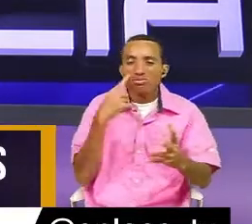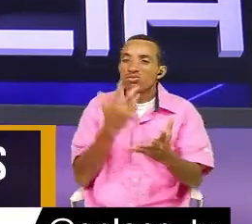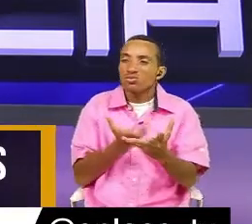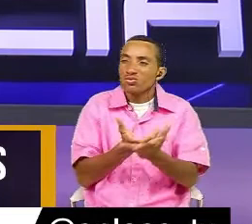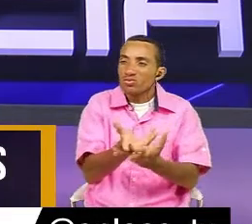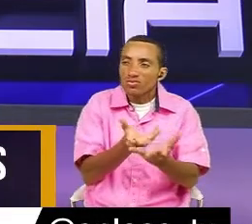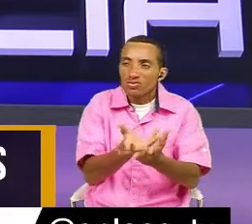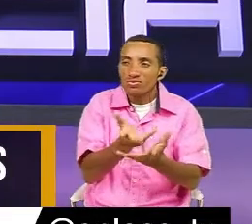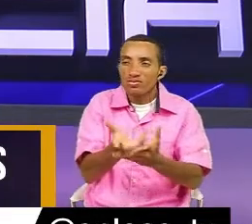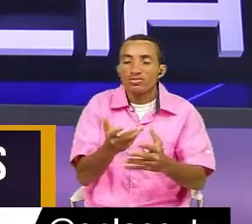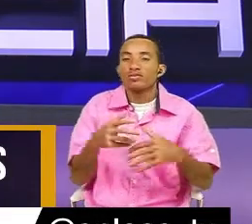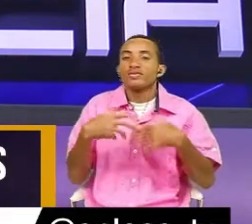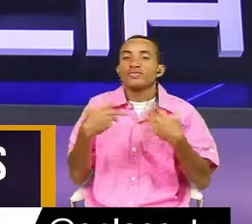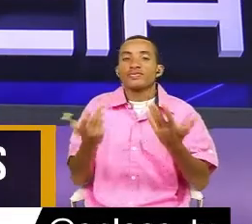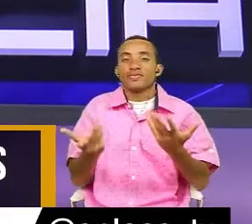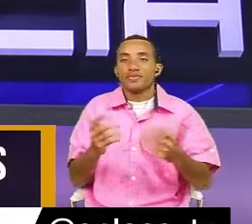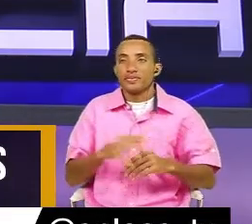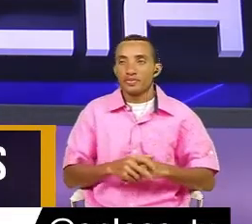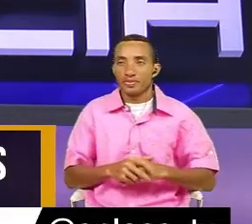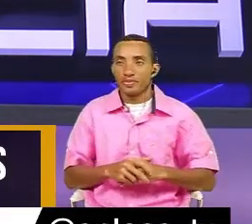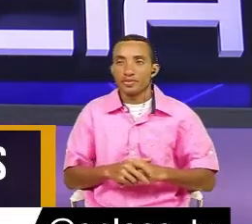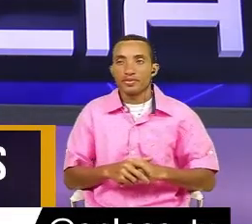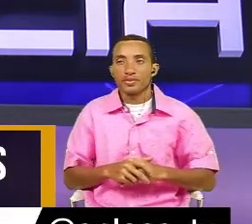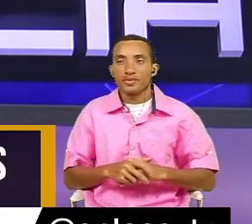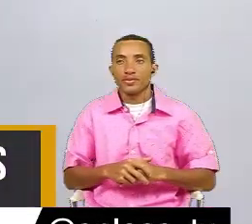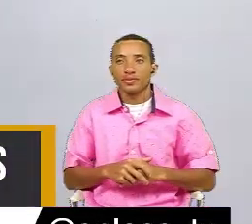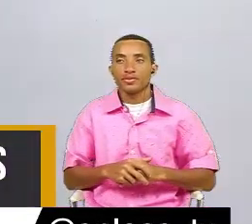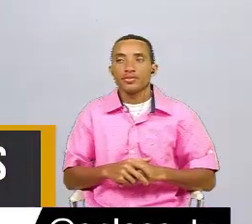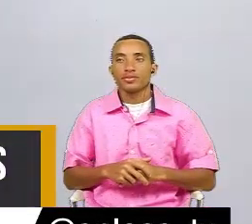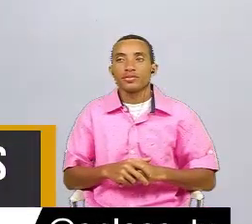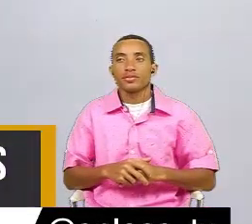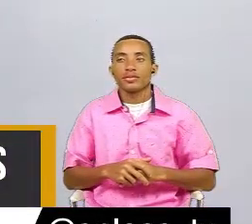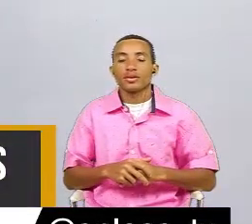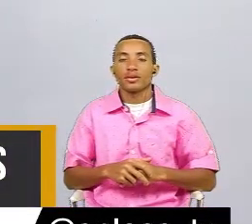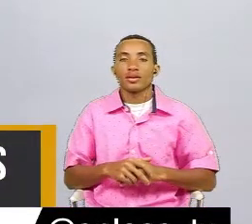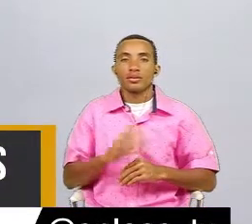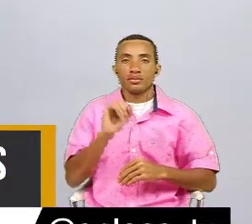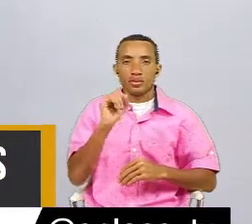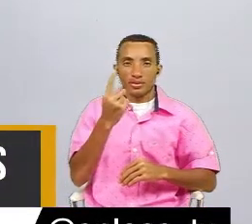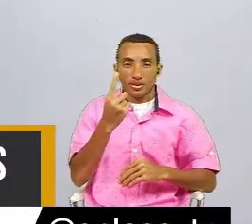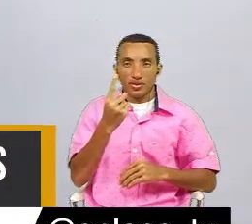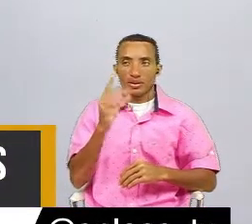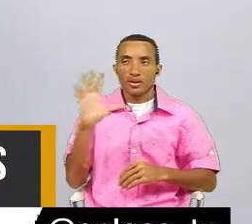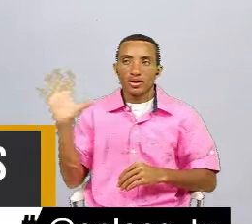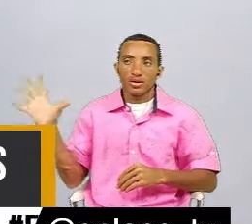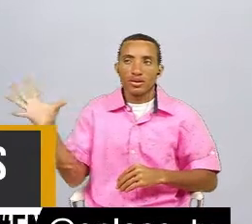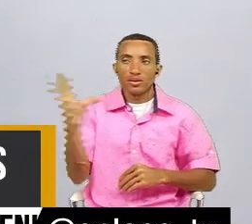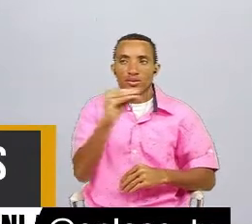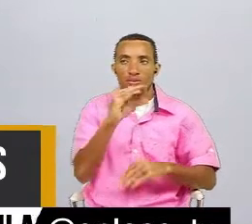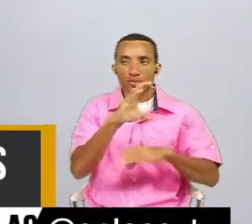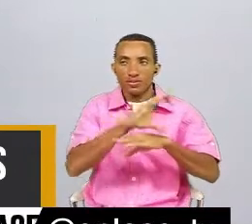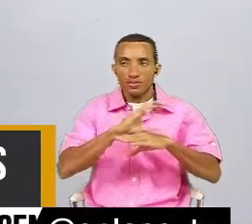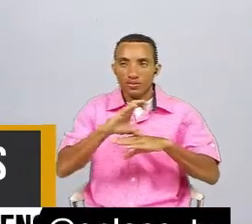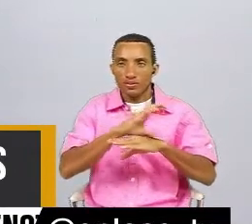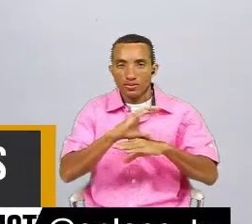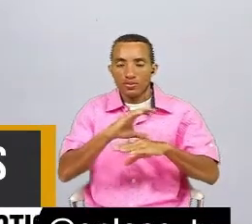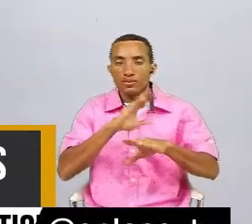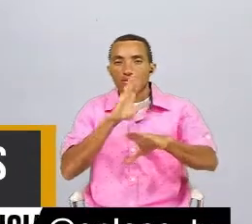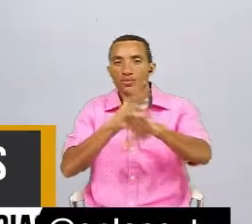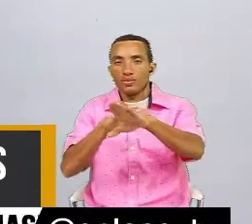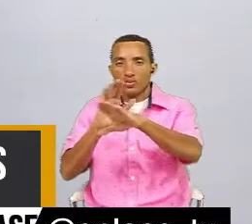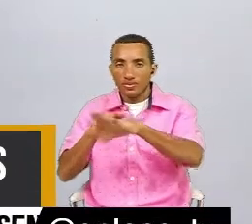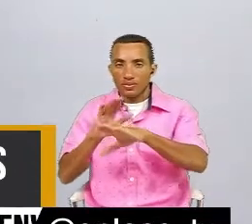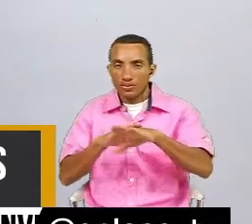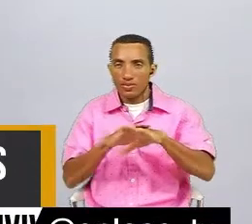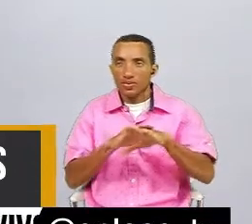conociendo usted también que se trata de transporte ilegal en la ciudad? No, yo primero que todo a los ciudadanos, como ciudadanos, les hago un llamado a la cordura, que no